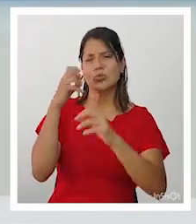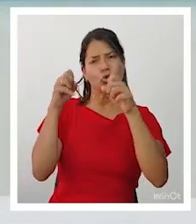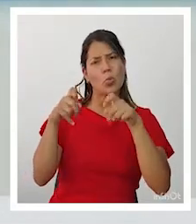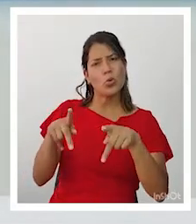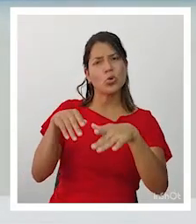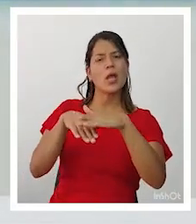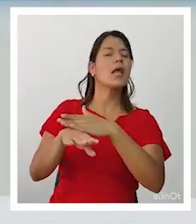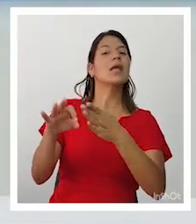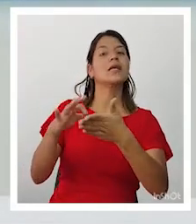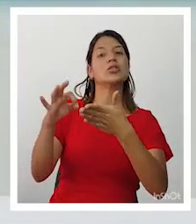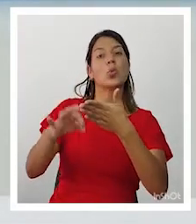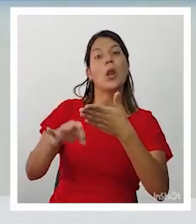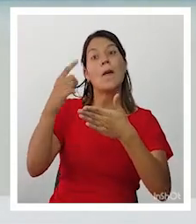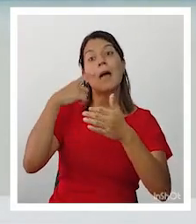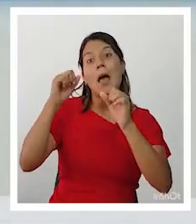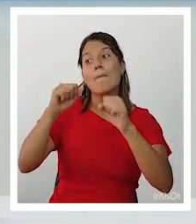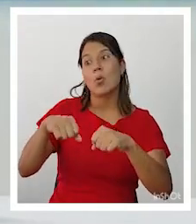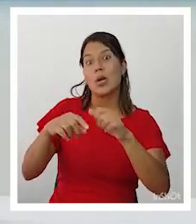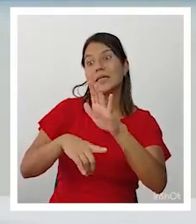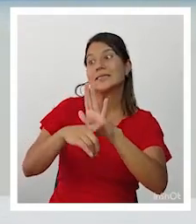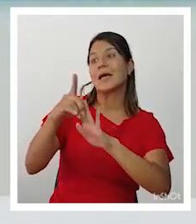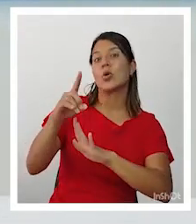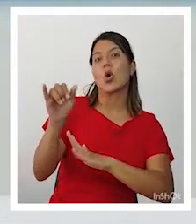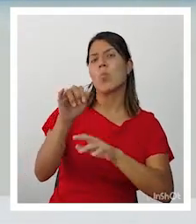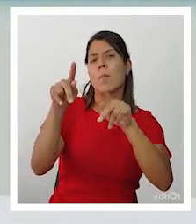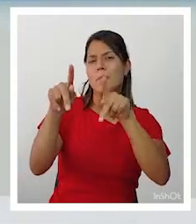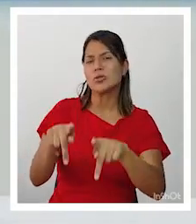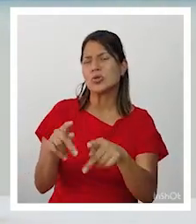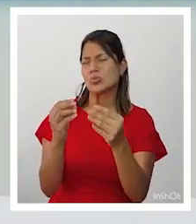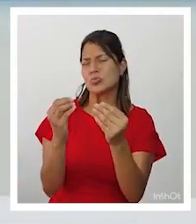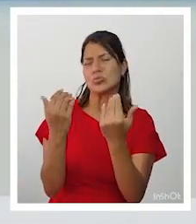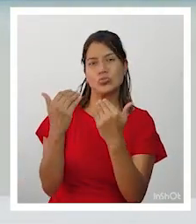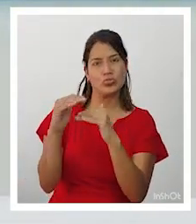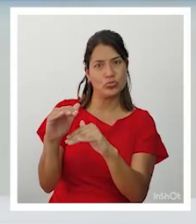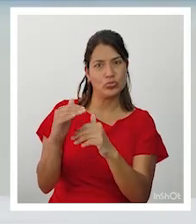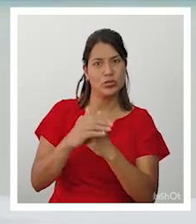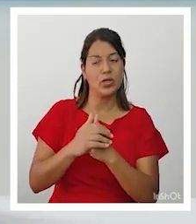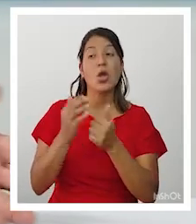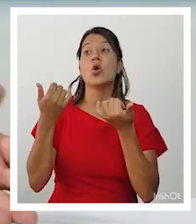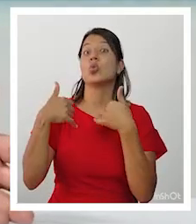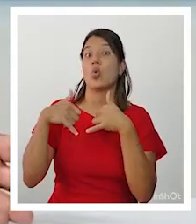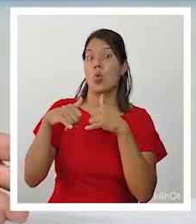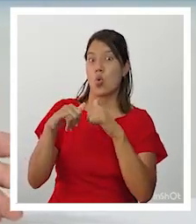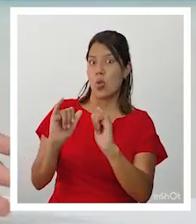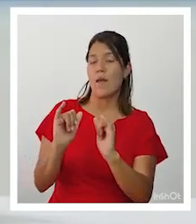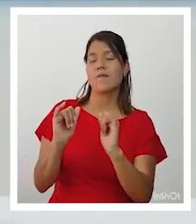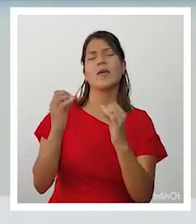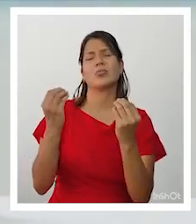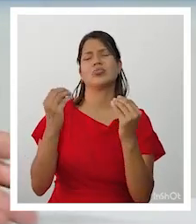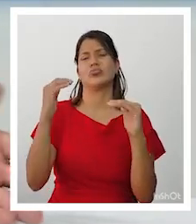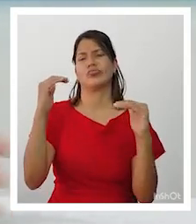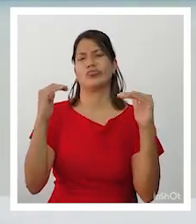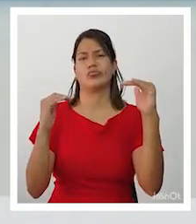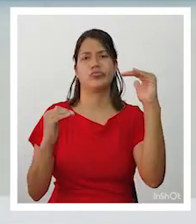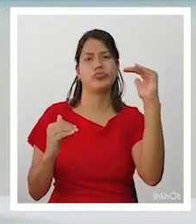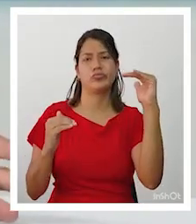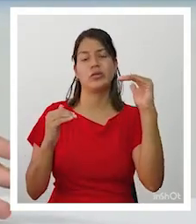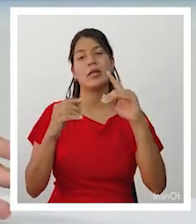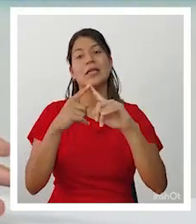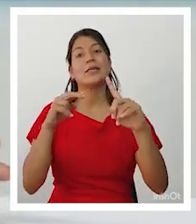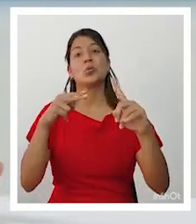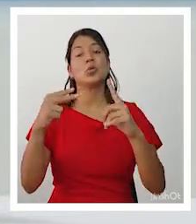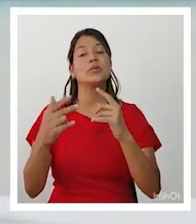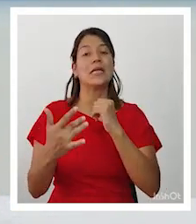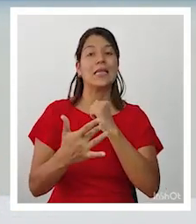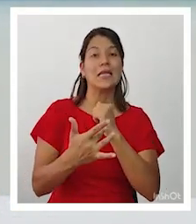para poder desarrollarnos como personas son muy escasas. Todavía hay una gran brecha a nivel de tecnología, de